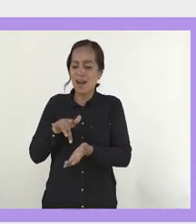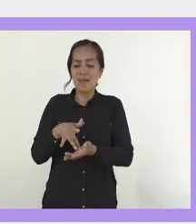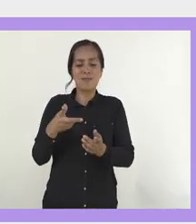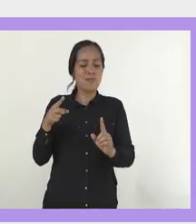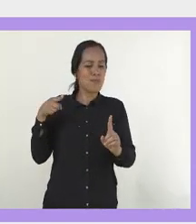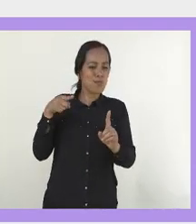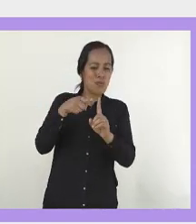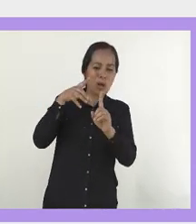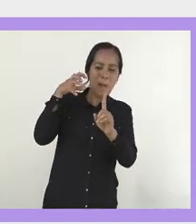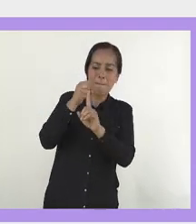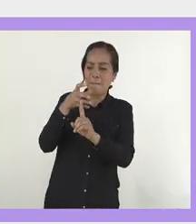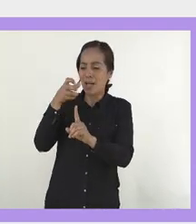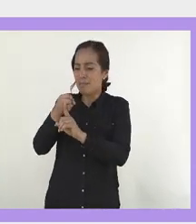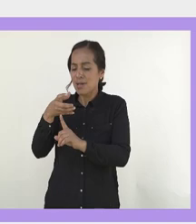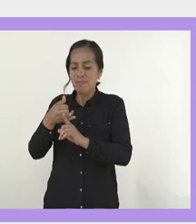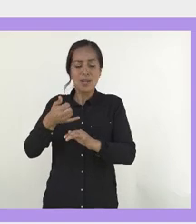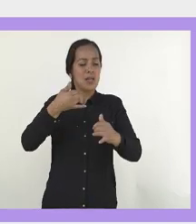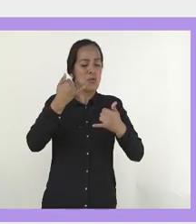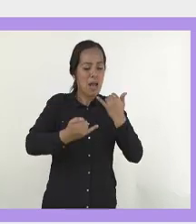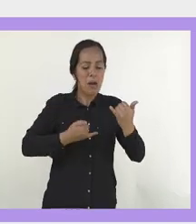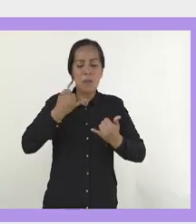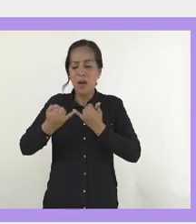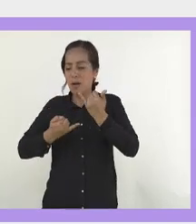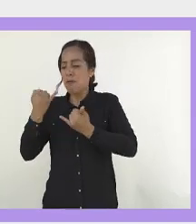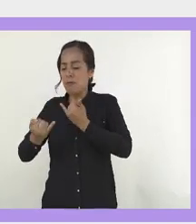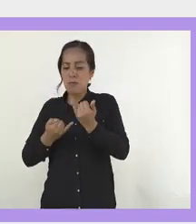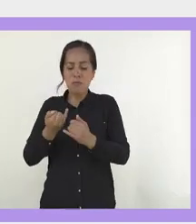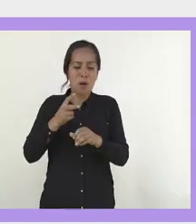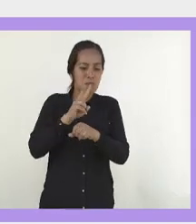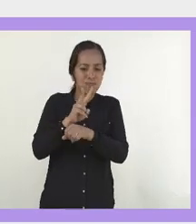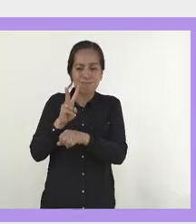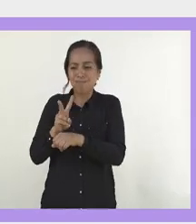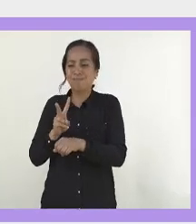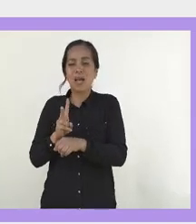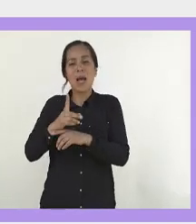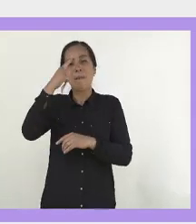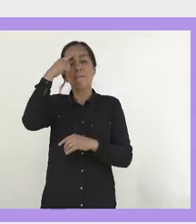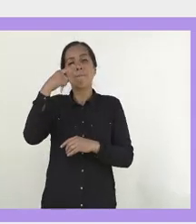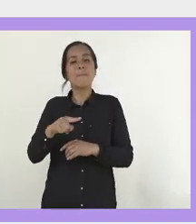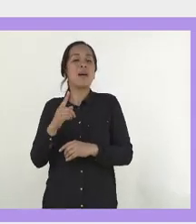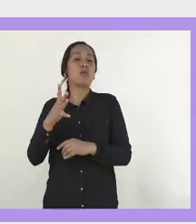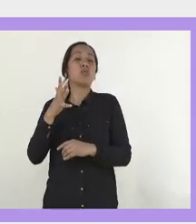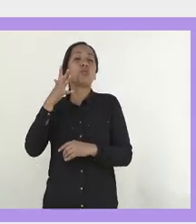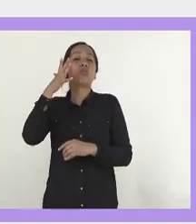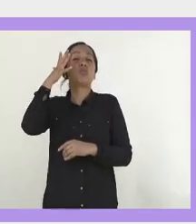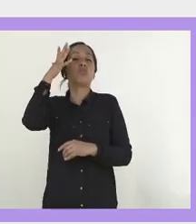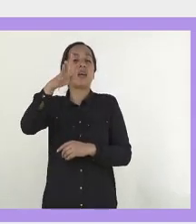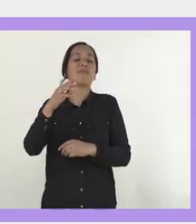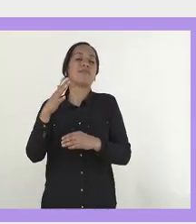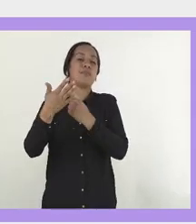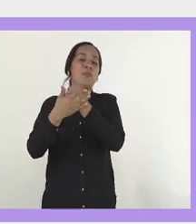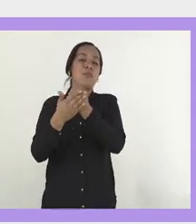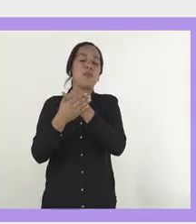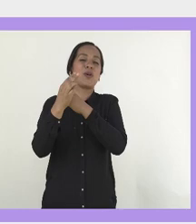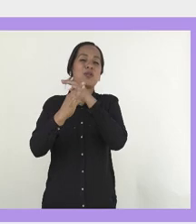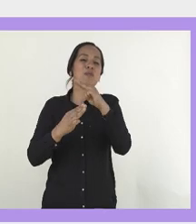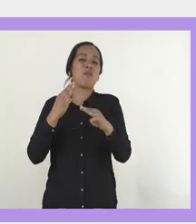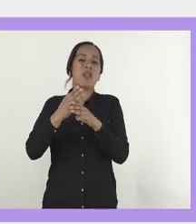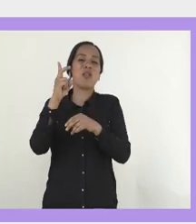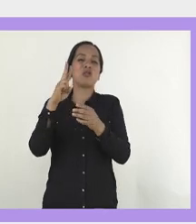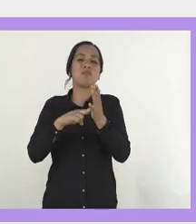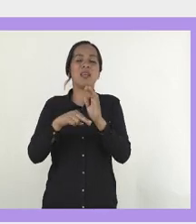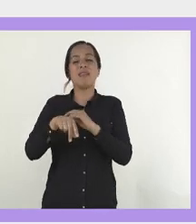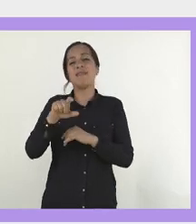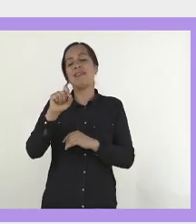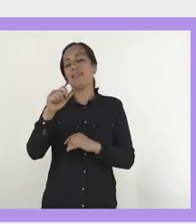objetivos torneo a torneo competencia a competencia este rumbo a al siguiente mundial Pero hay mucho